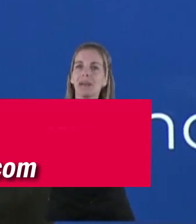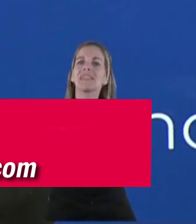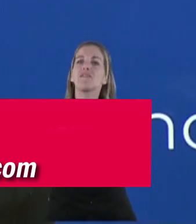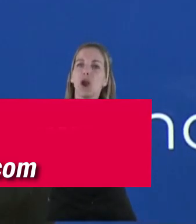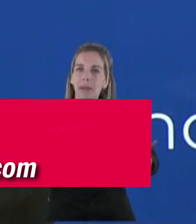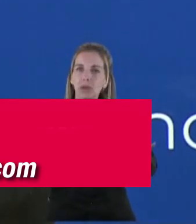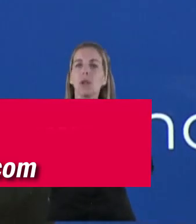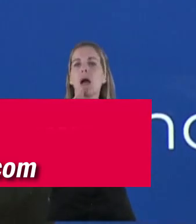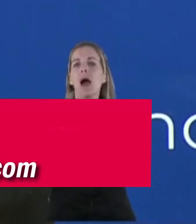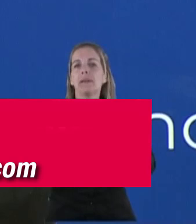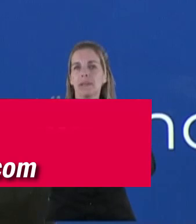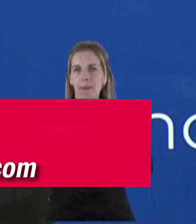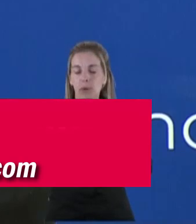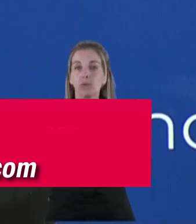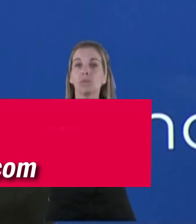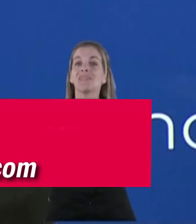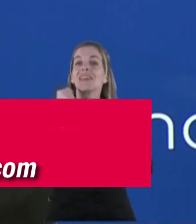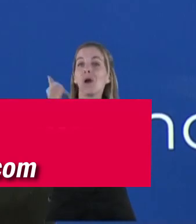Quiero decirles que fue un operativo